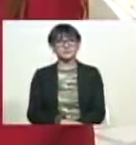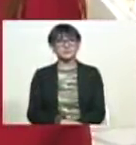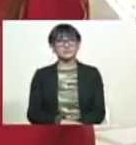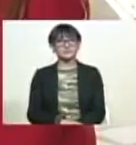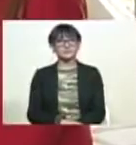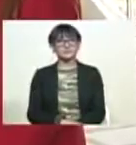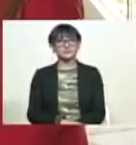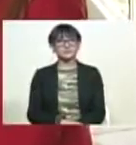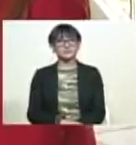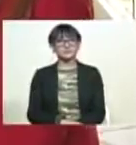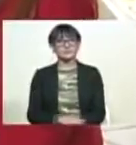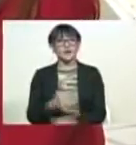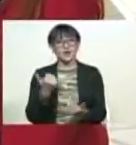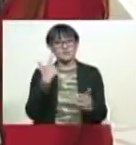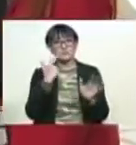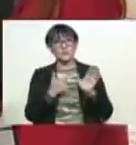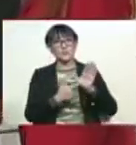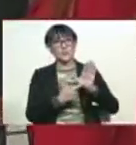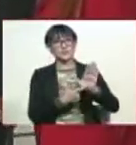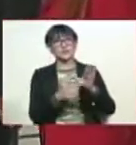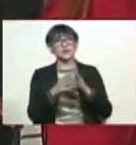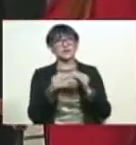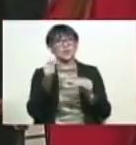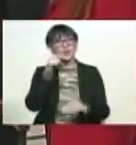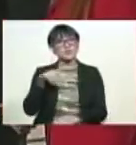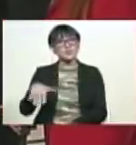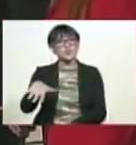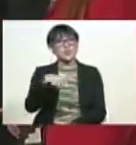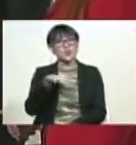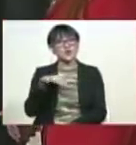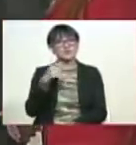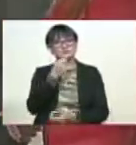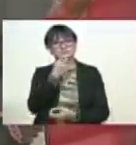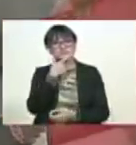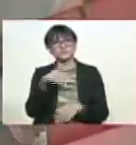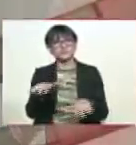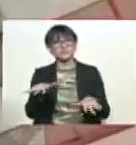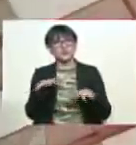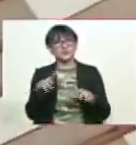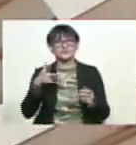nacional de radio y televisión a todo nuestro pueblo esta maravilla